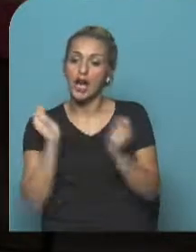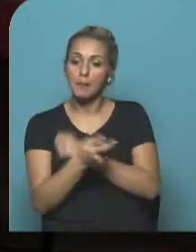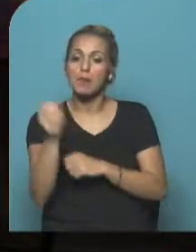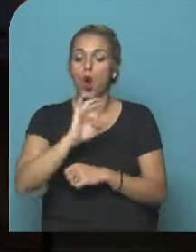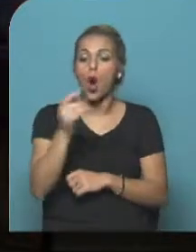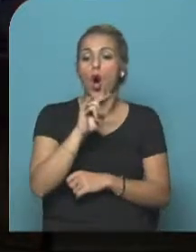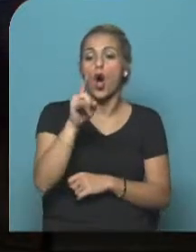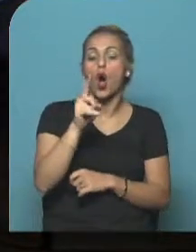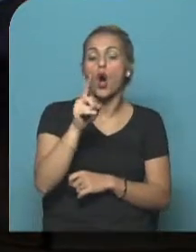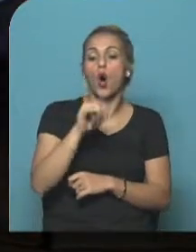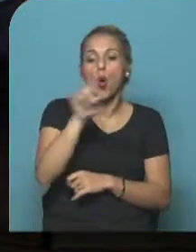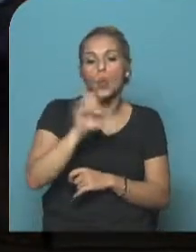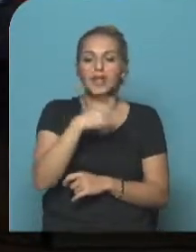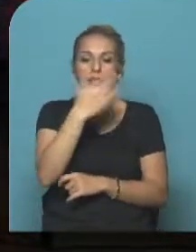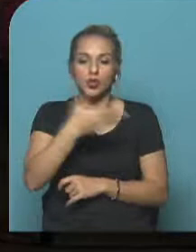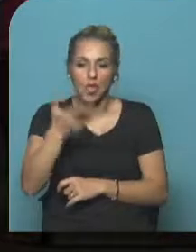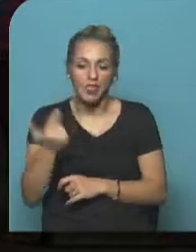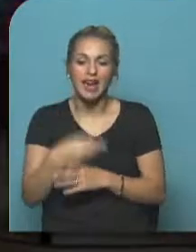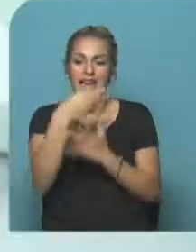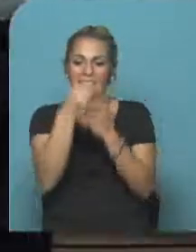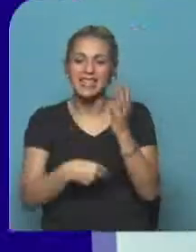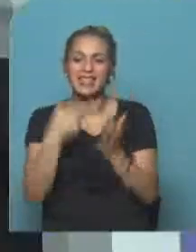Ciudadana en la lista de senadores.